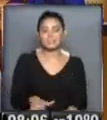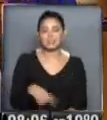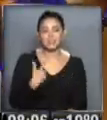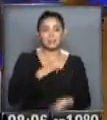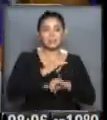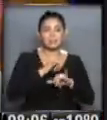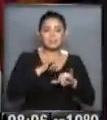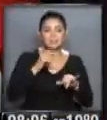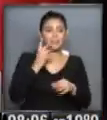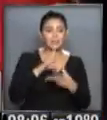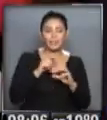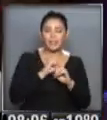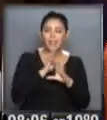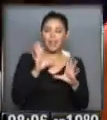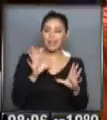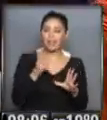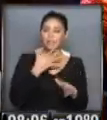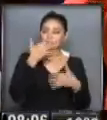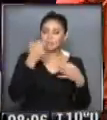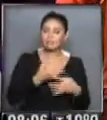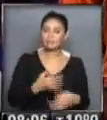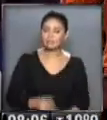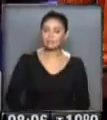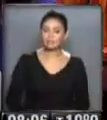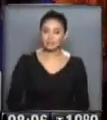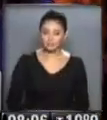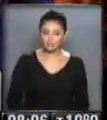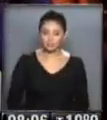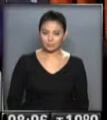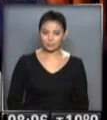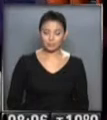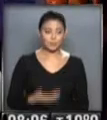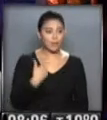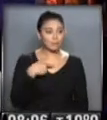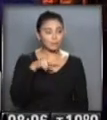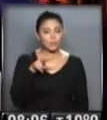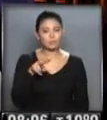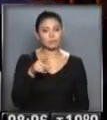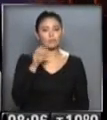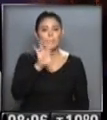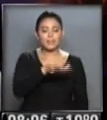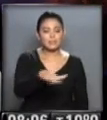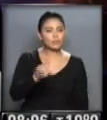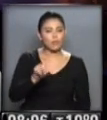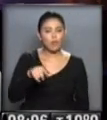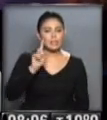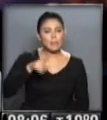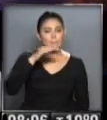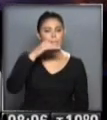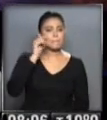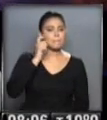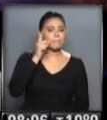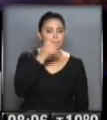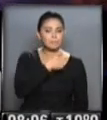ese mensaje era tan claro, ¿no? Y tan contundente, que vos fijate que, bueno, no solo los chicos, sino los padres son los